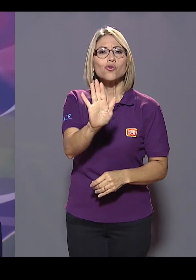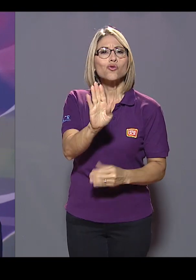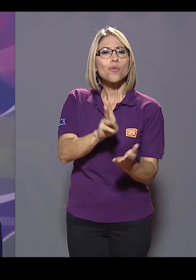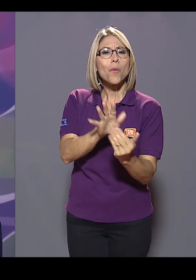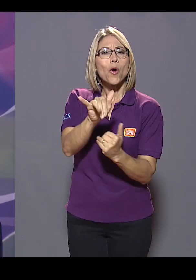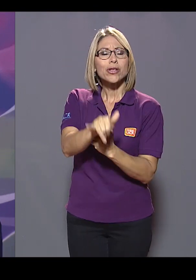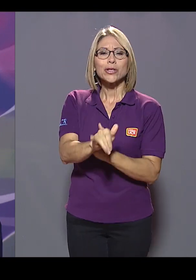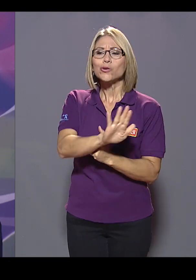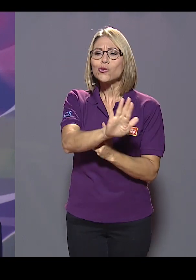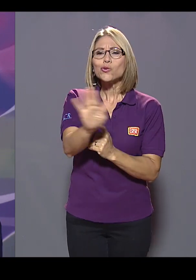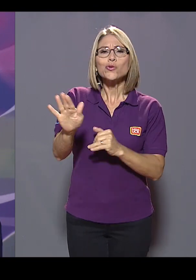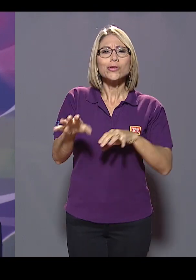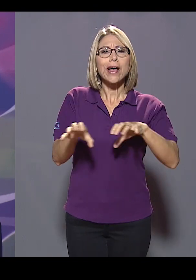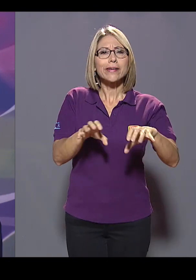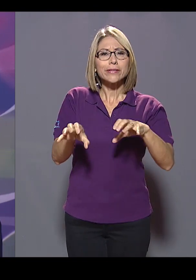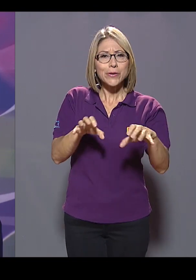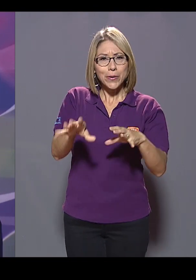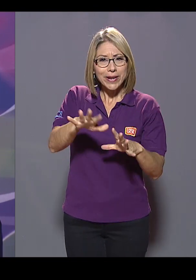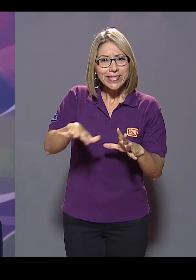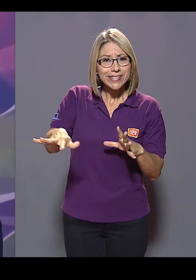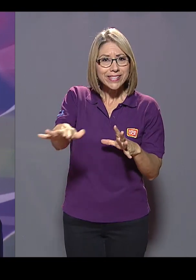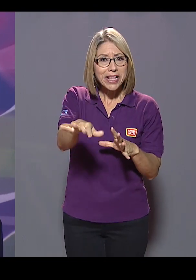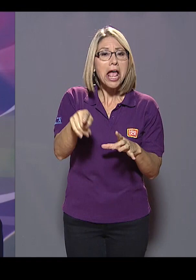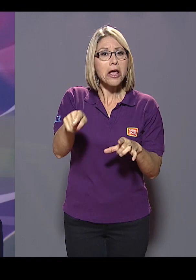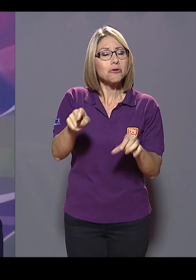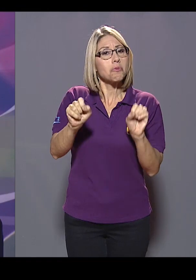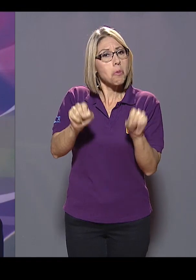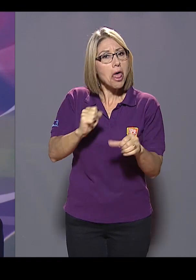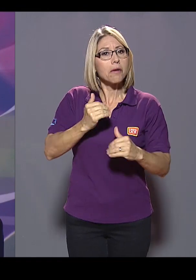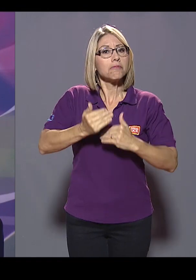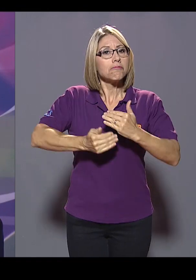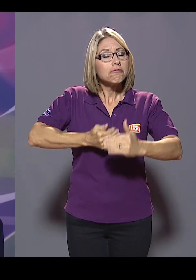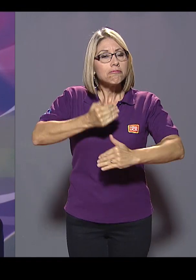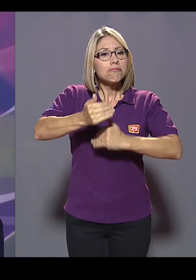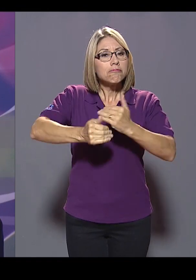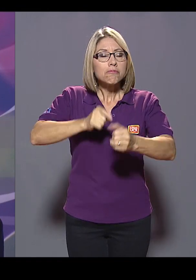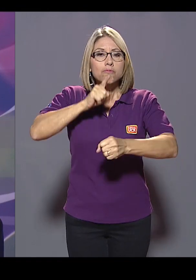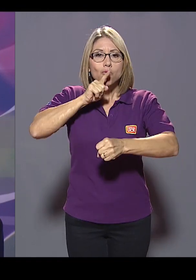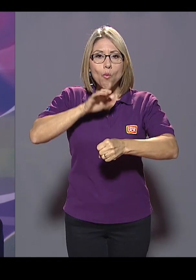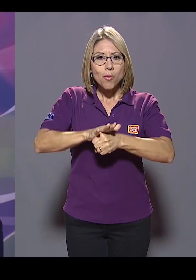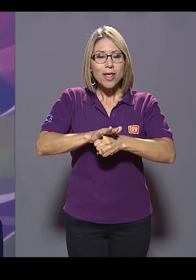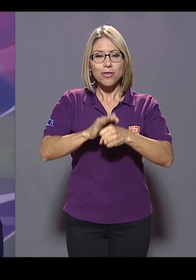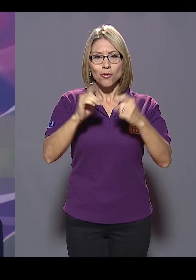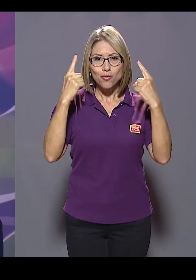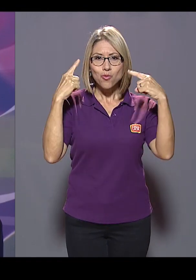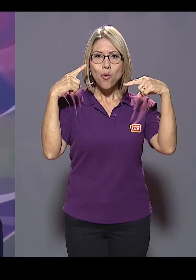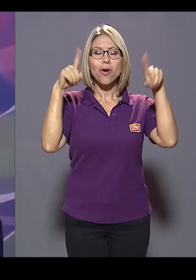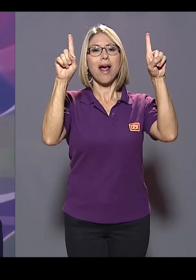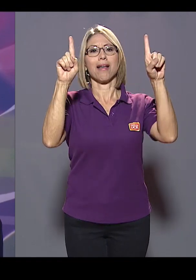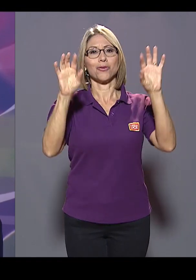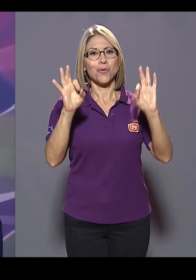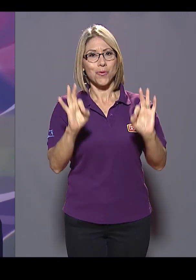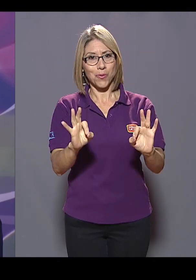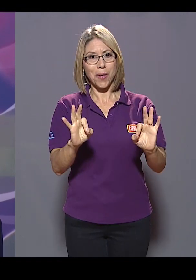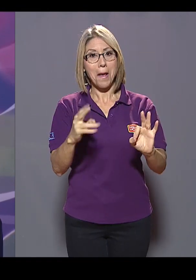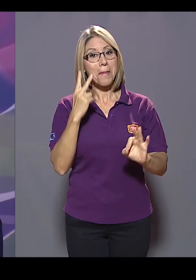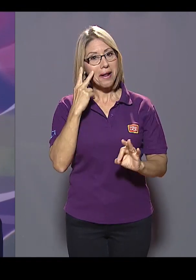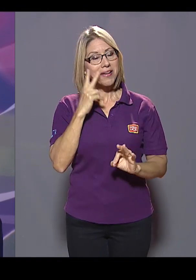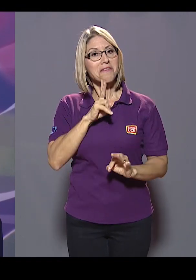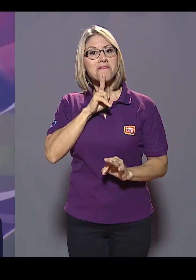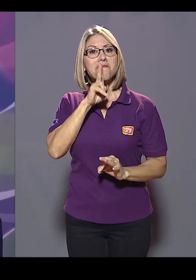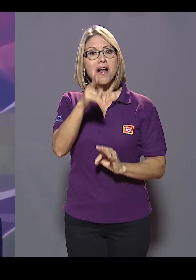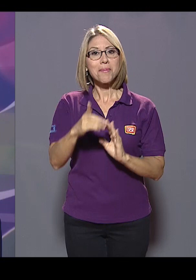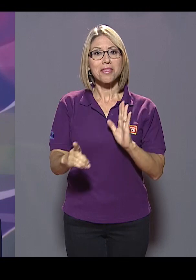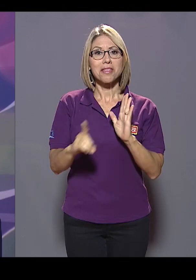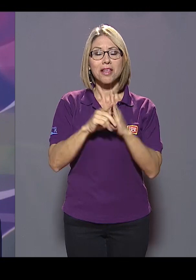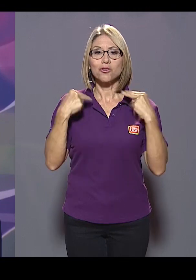quieran desarrollar en el plano comunal, las vayan cumpliendo y vayan logrando ver que el ejercicio de los